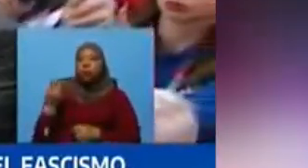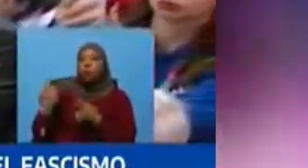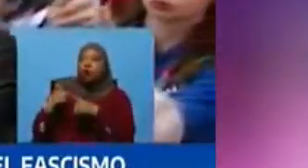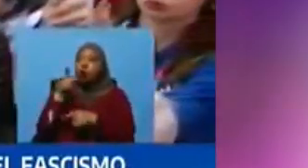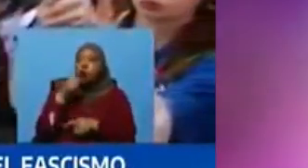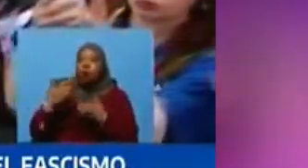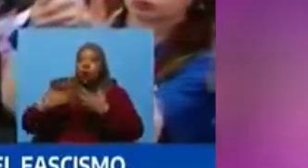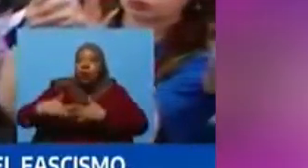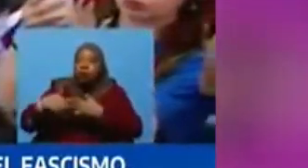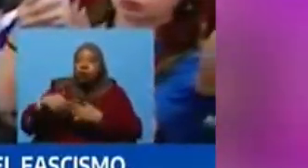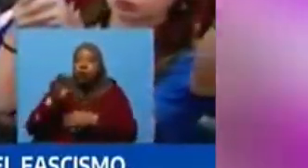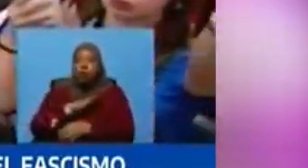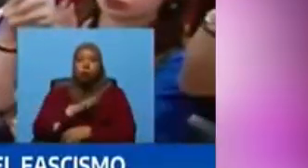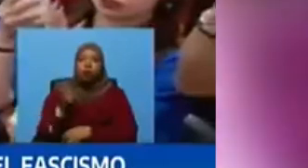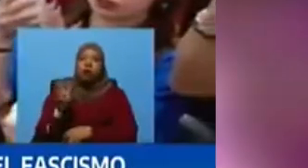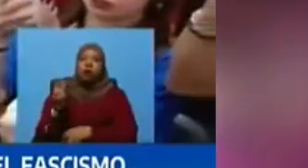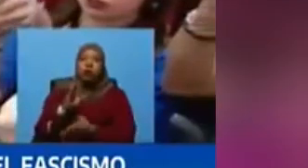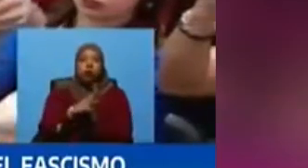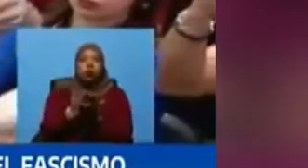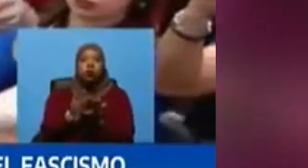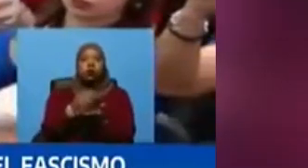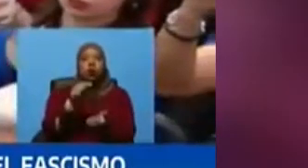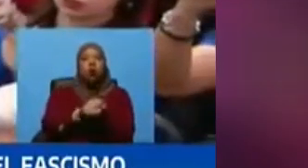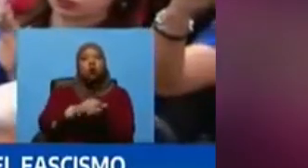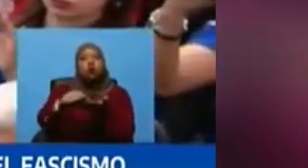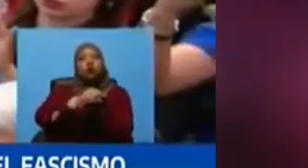Un pueblo que combinaba su sardinita con yuca,